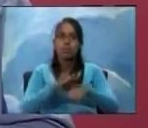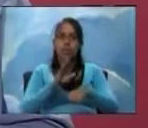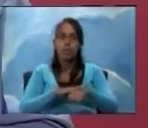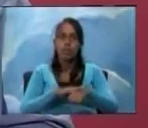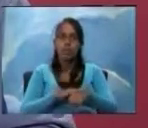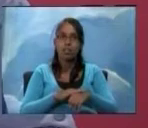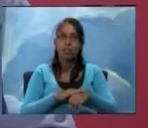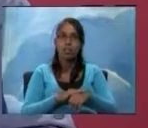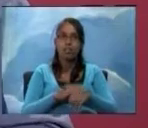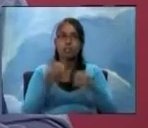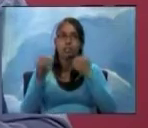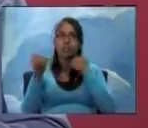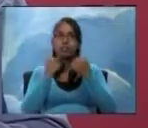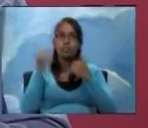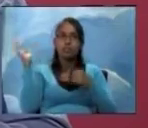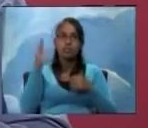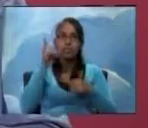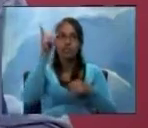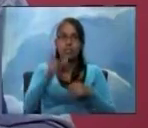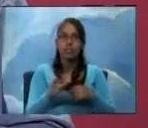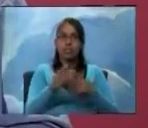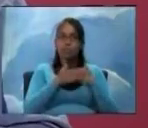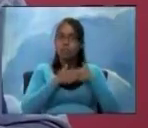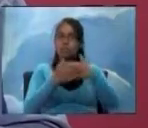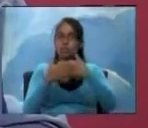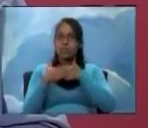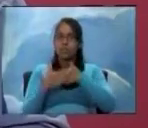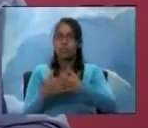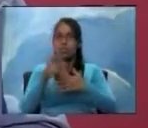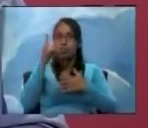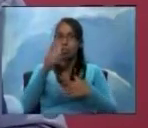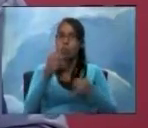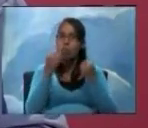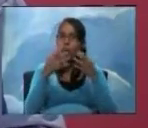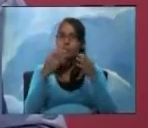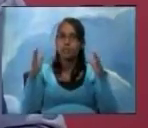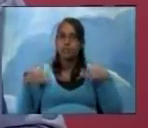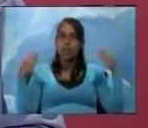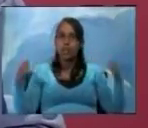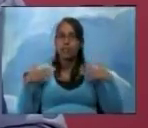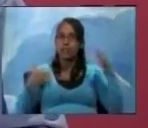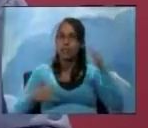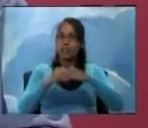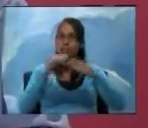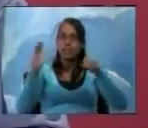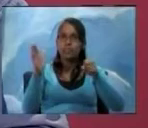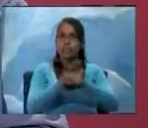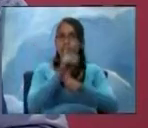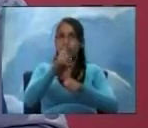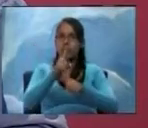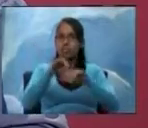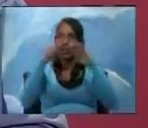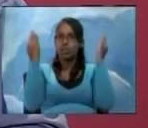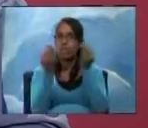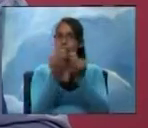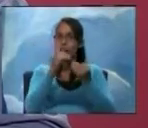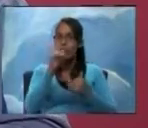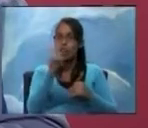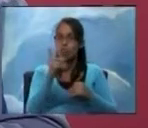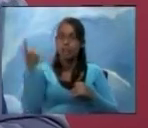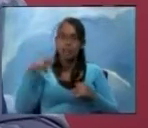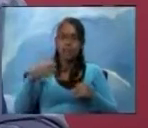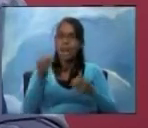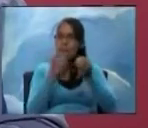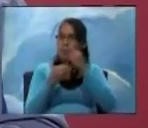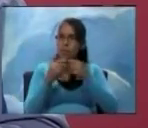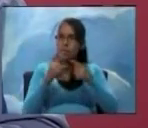la medicina viene siendo la provisión. ¿Cuánta alegría satisface a un hogar que no tiene alimento y que